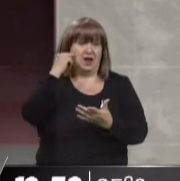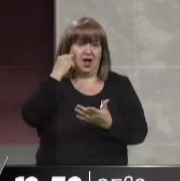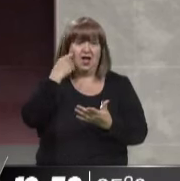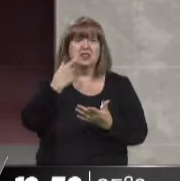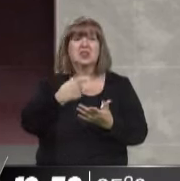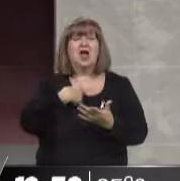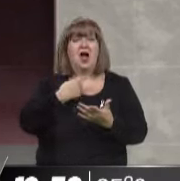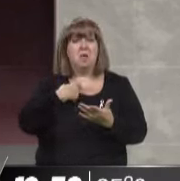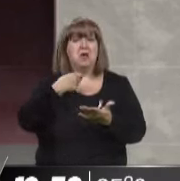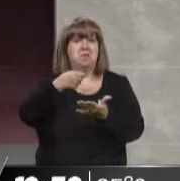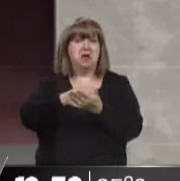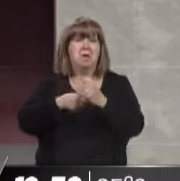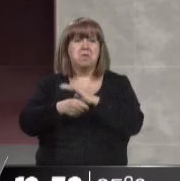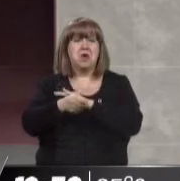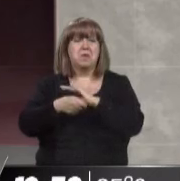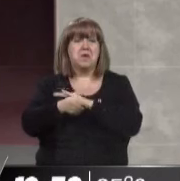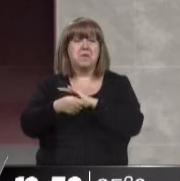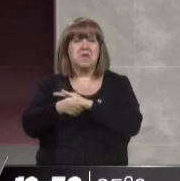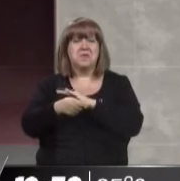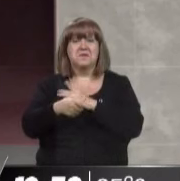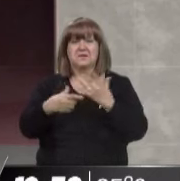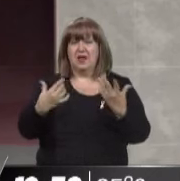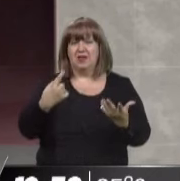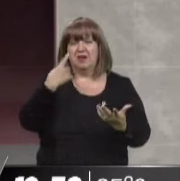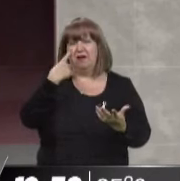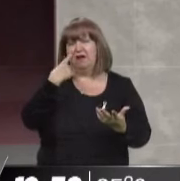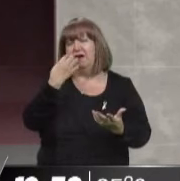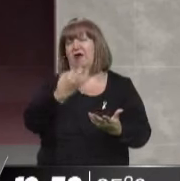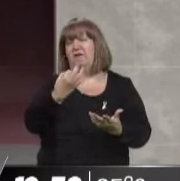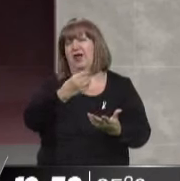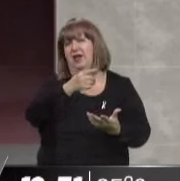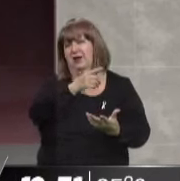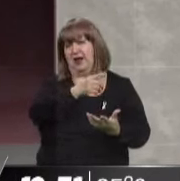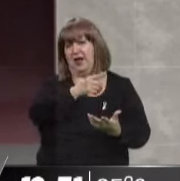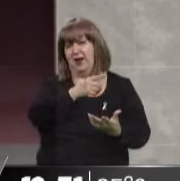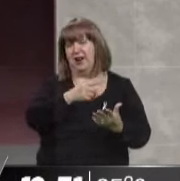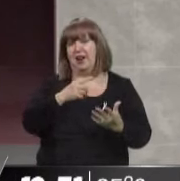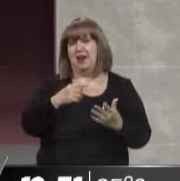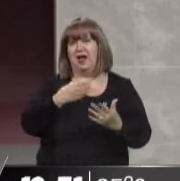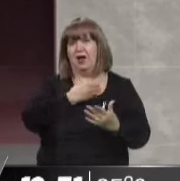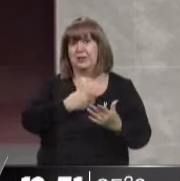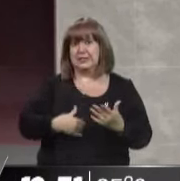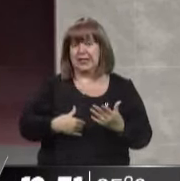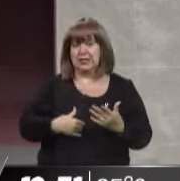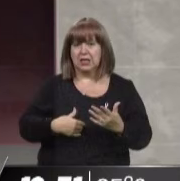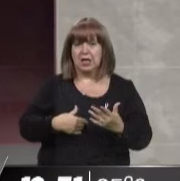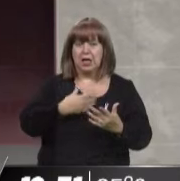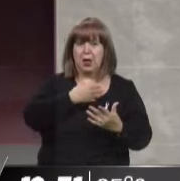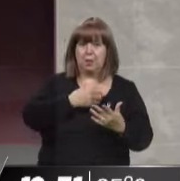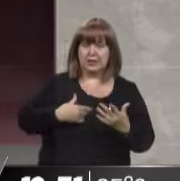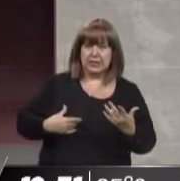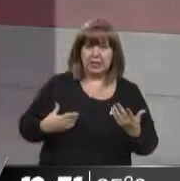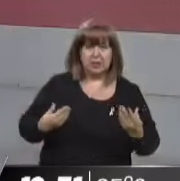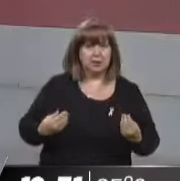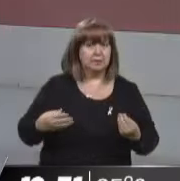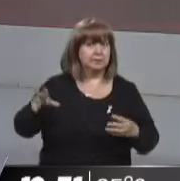a mí me coimió un montón de veces y lo conozco muy bien. Picante declaración, claro, que ahora tendrá que sostener esta